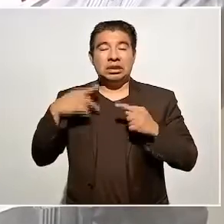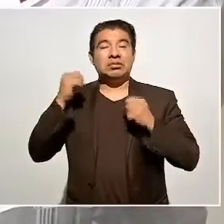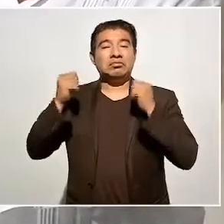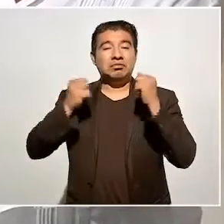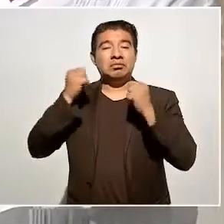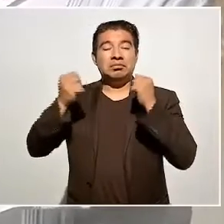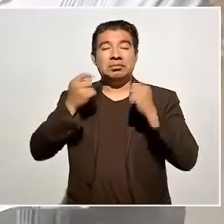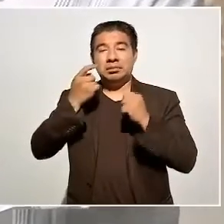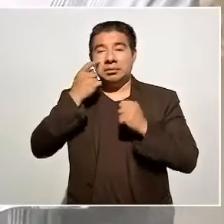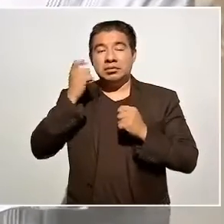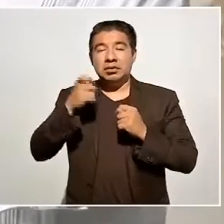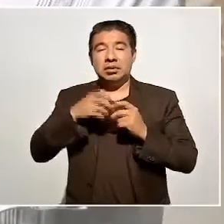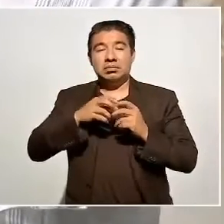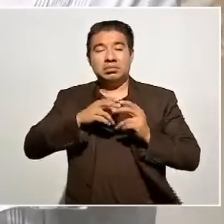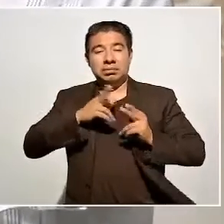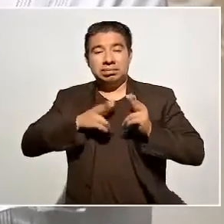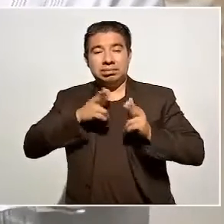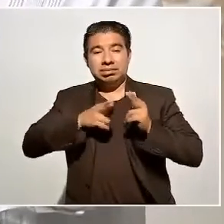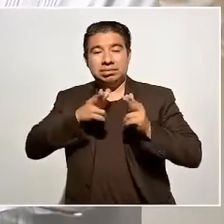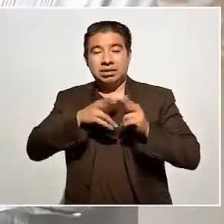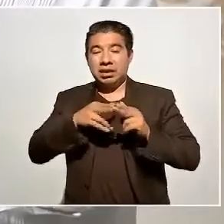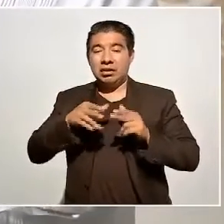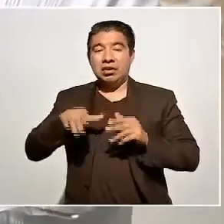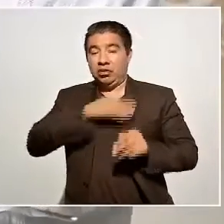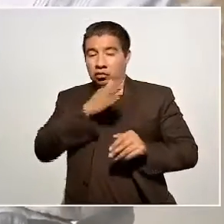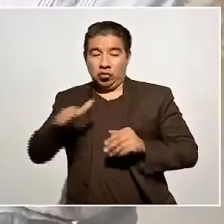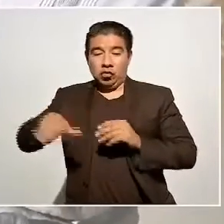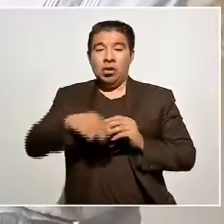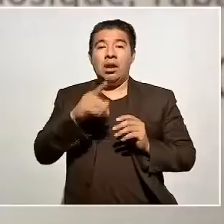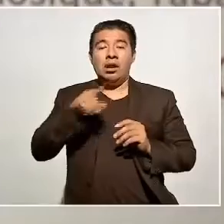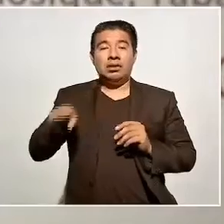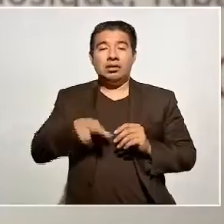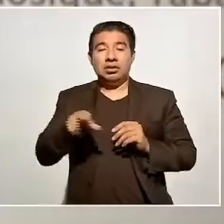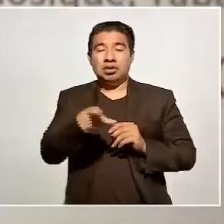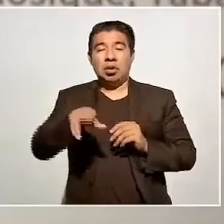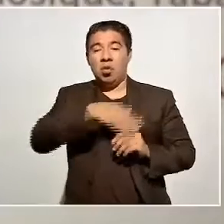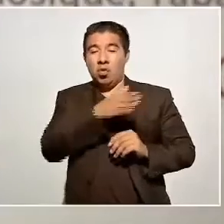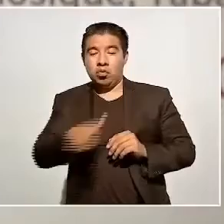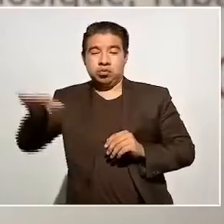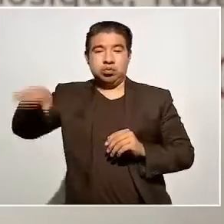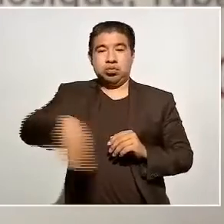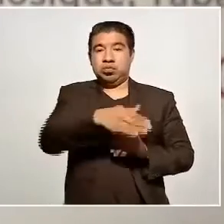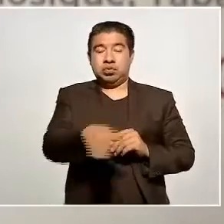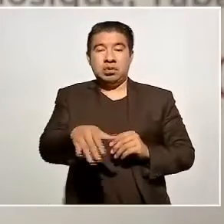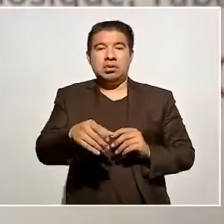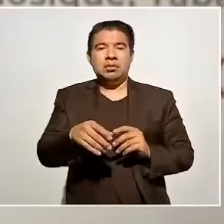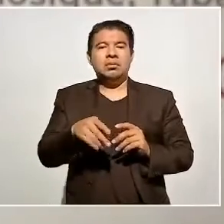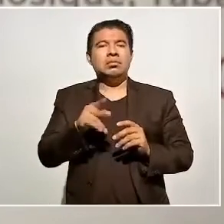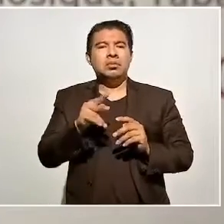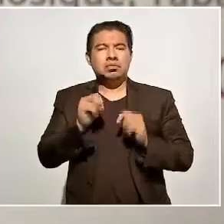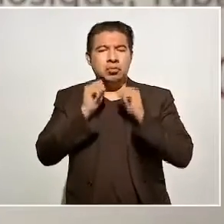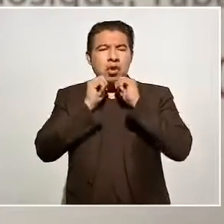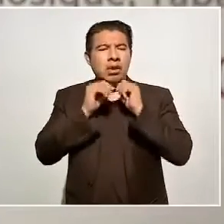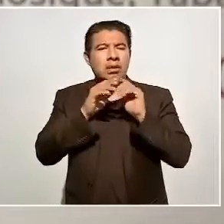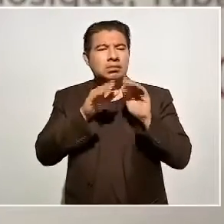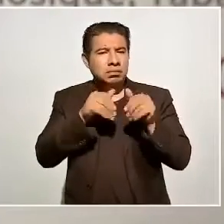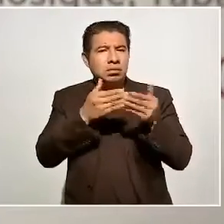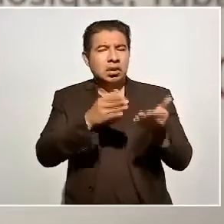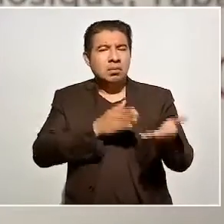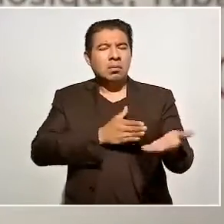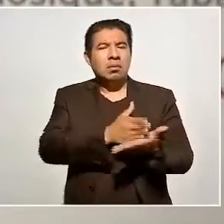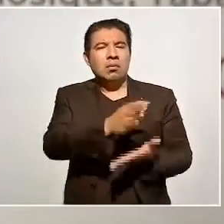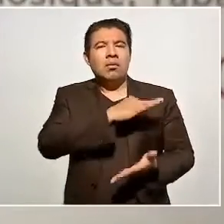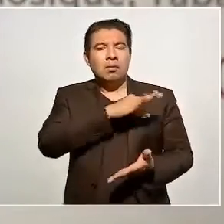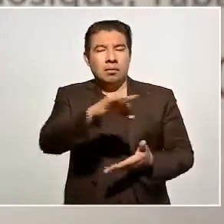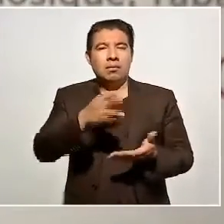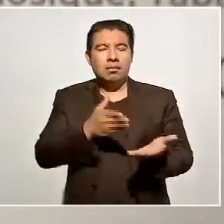porque a pesar de los rápidos que hay en el río, se va a poder ir hacia